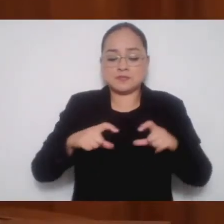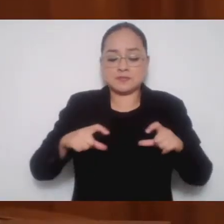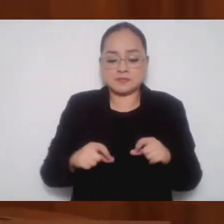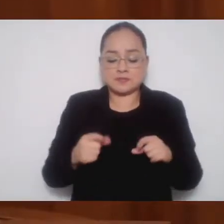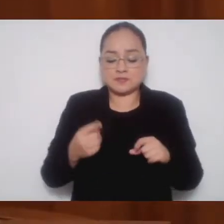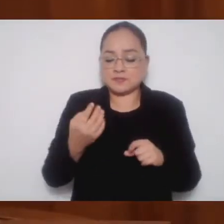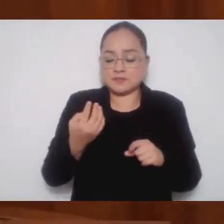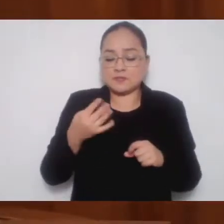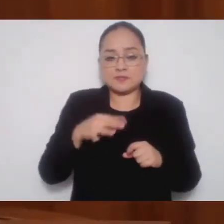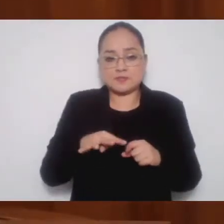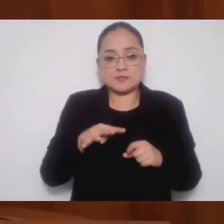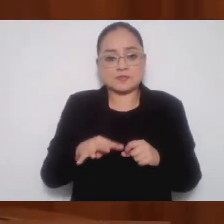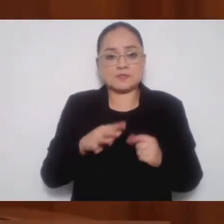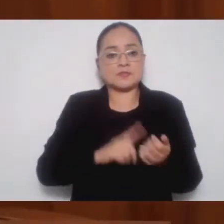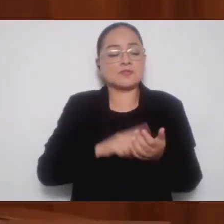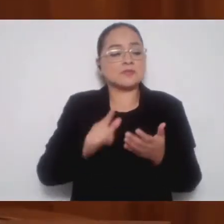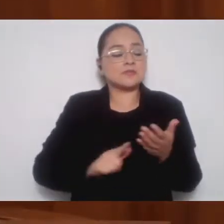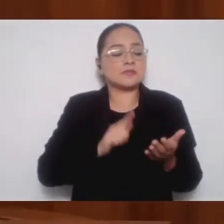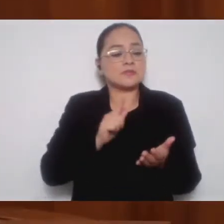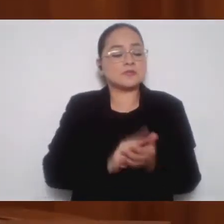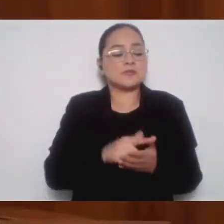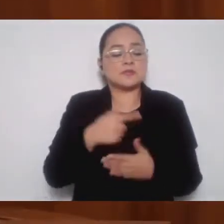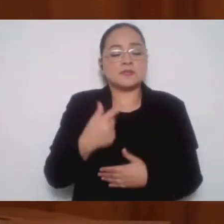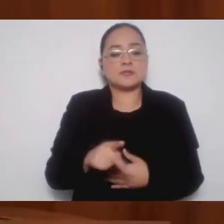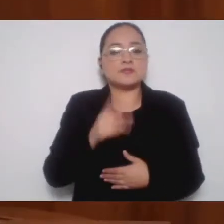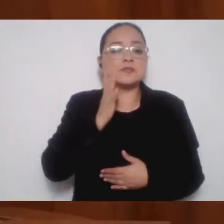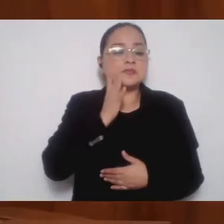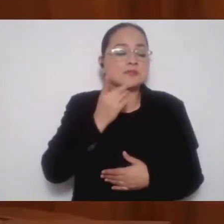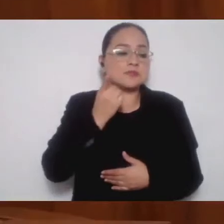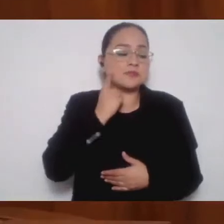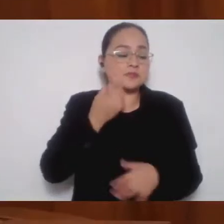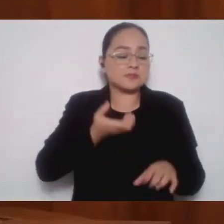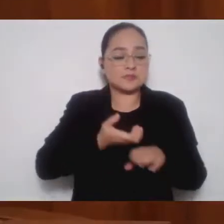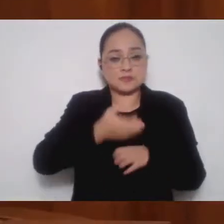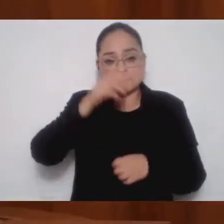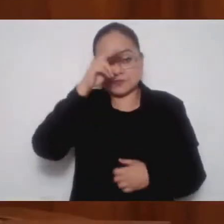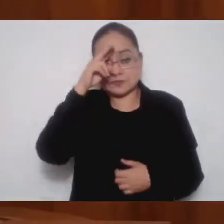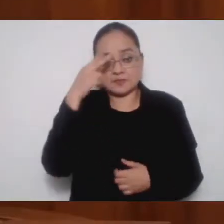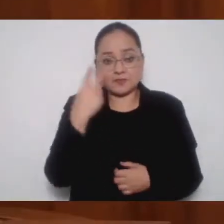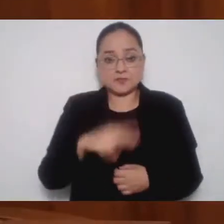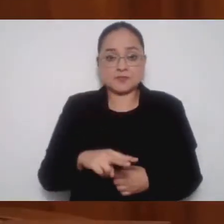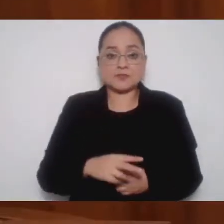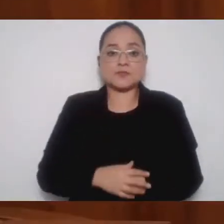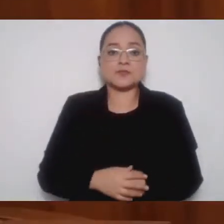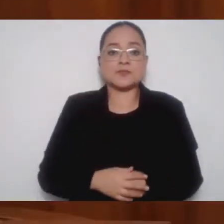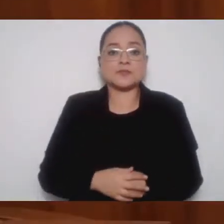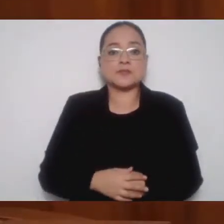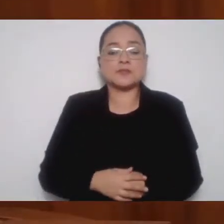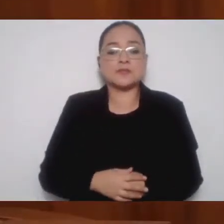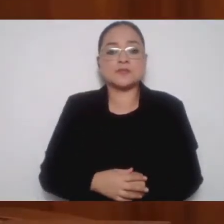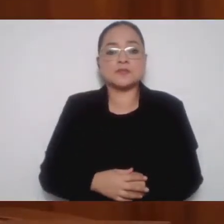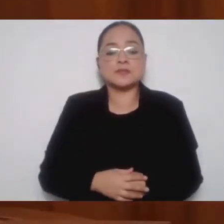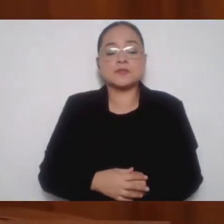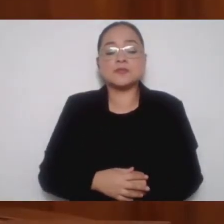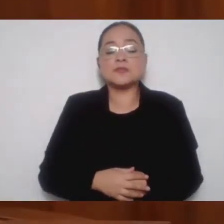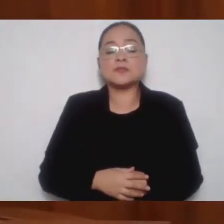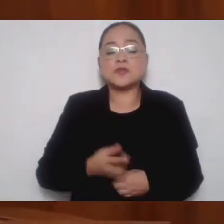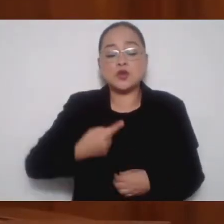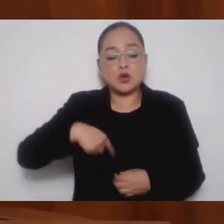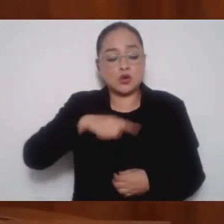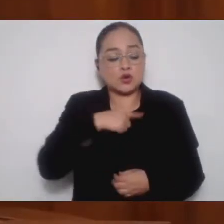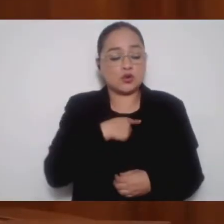fracción 19ª de la Ley Orgánica del Poder Legislativo del Estado Libre y Soberano de México,